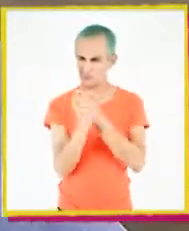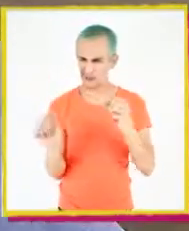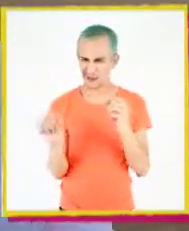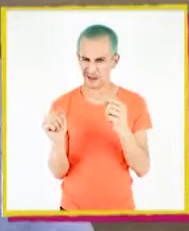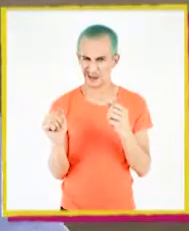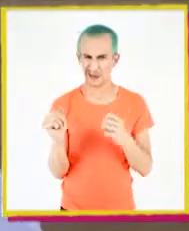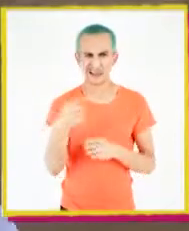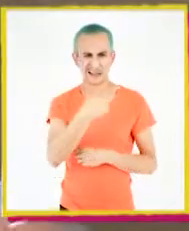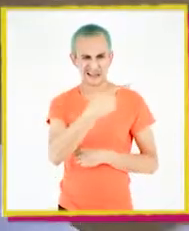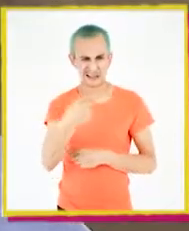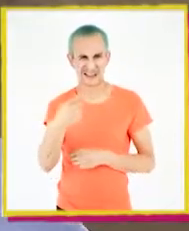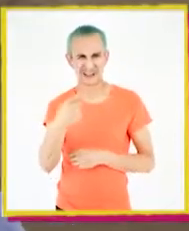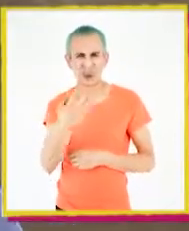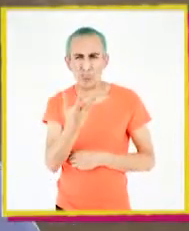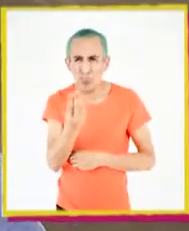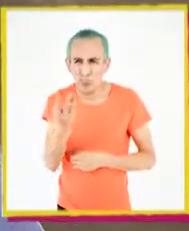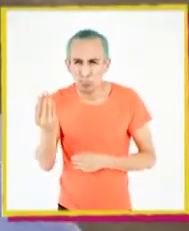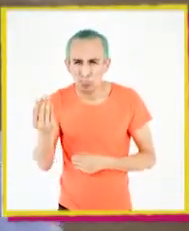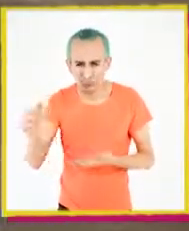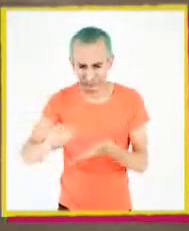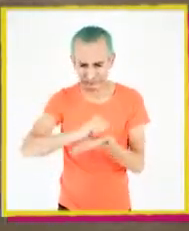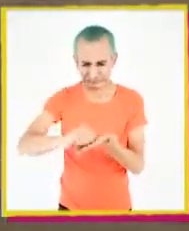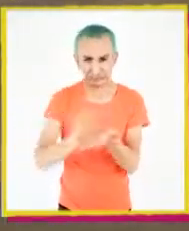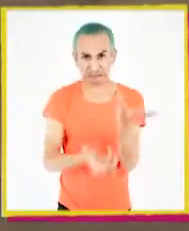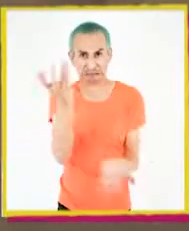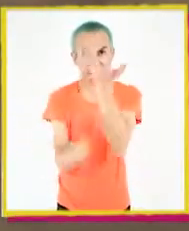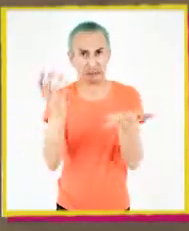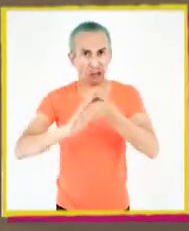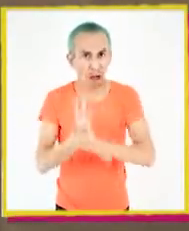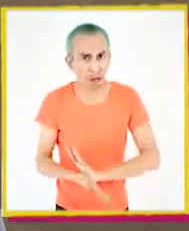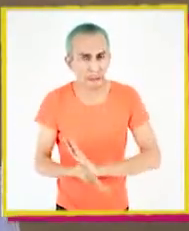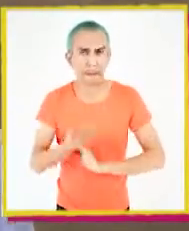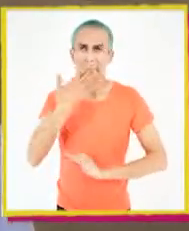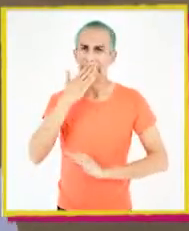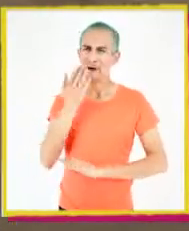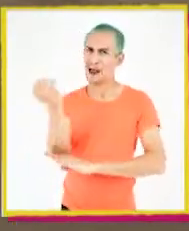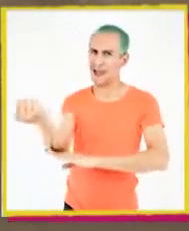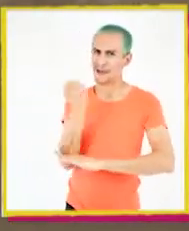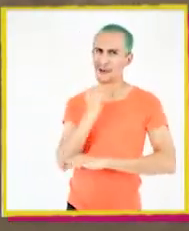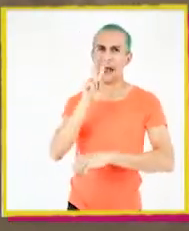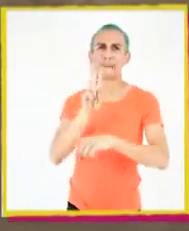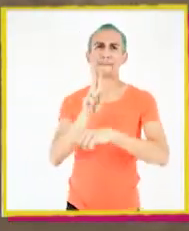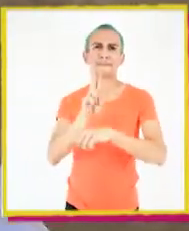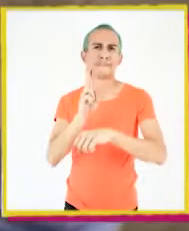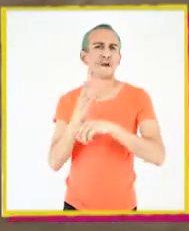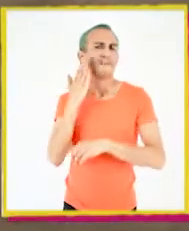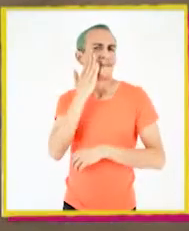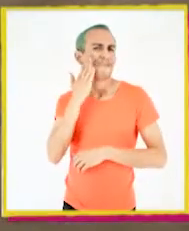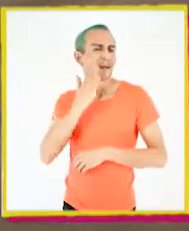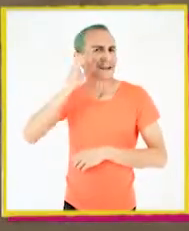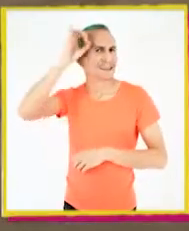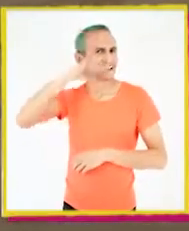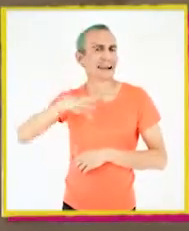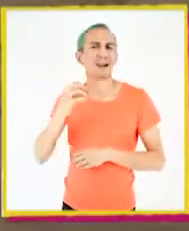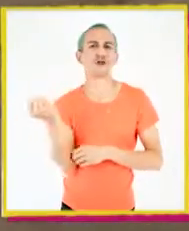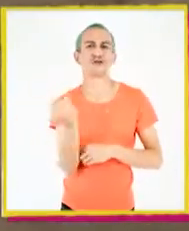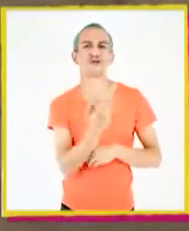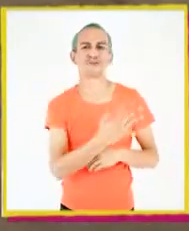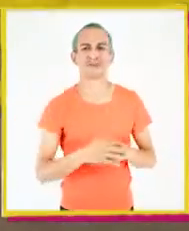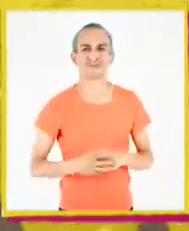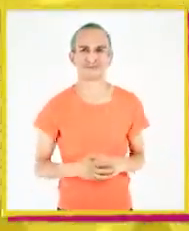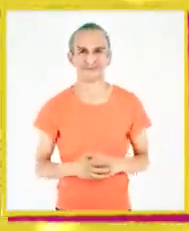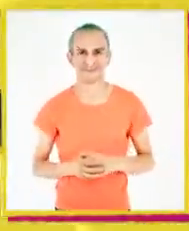que no puede ser, imagínate, 100. No, ¿cuánto? Es mucho, se me va a quemar todo. Mejor pidamos la ayuda a la profe Vi, que es capa para los números.